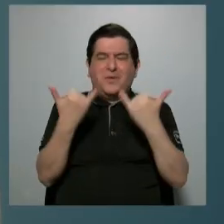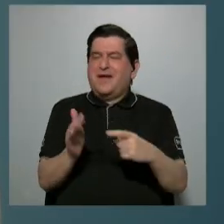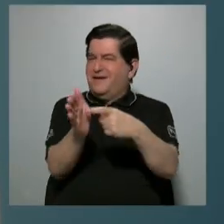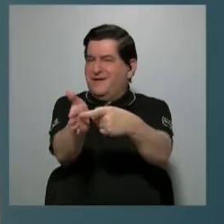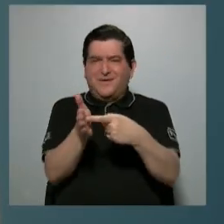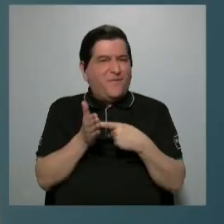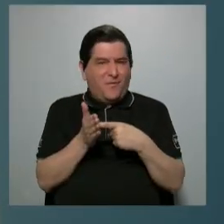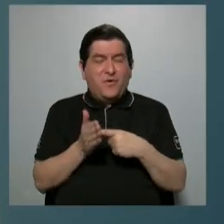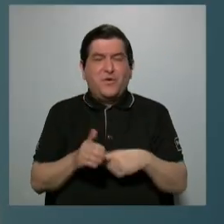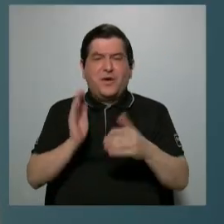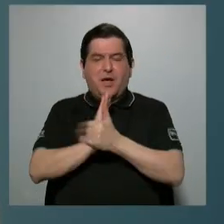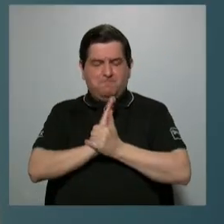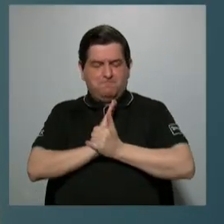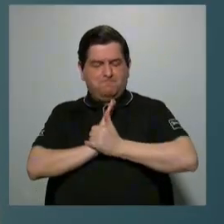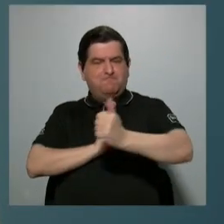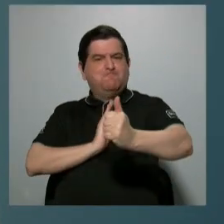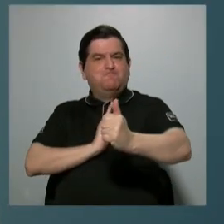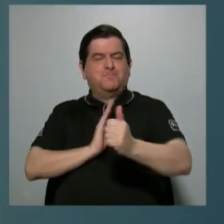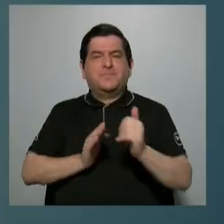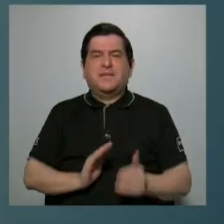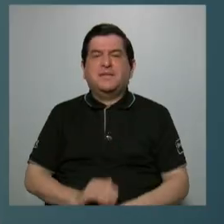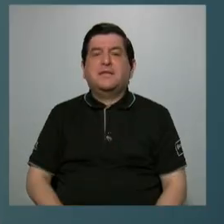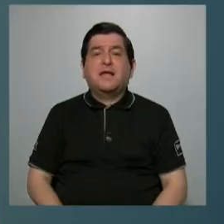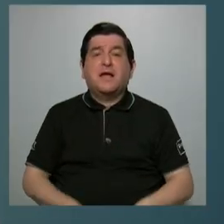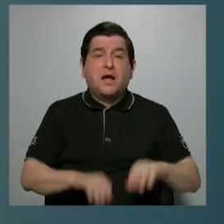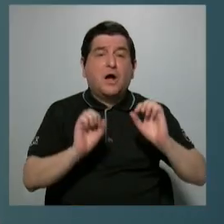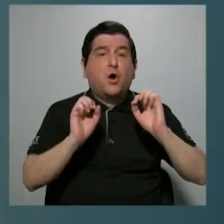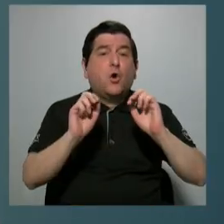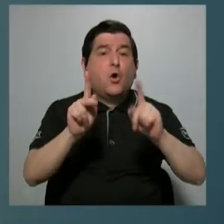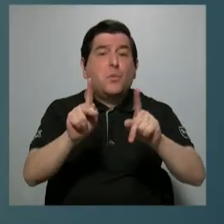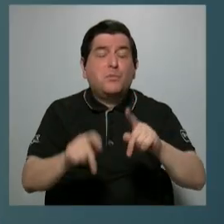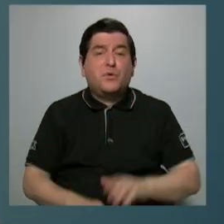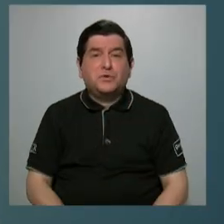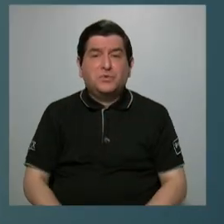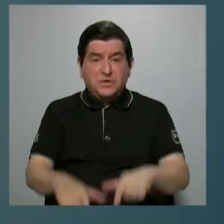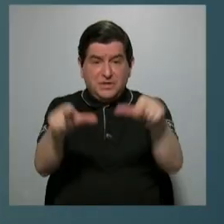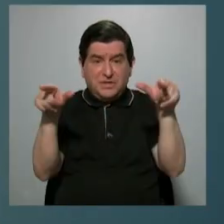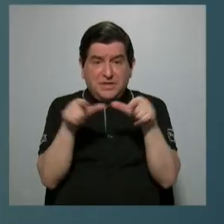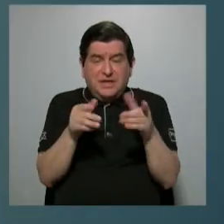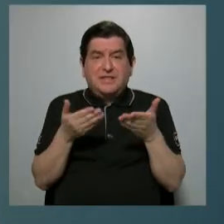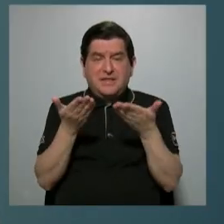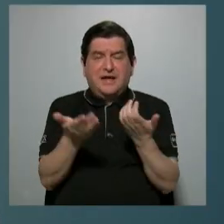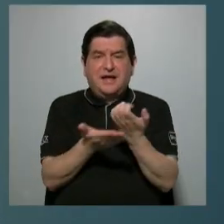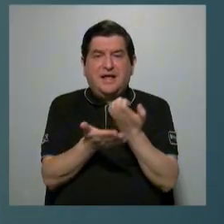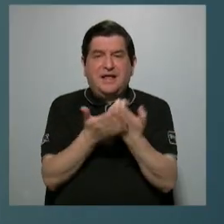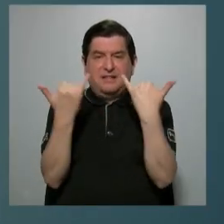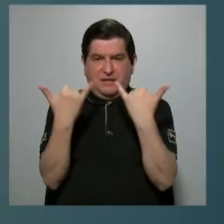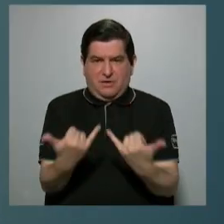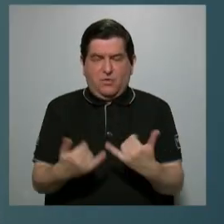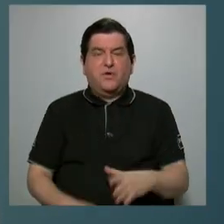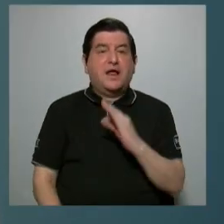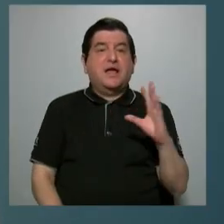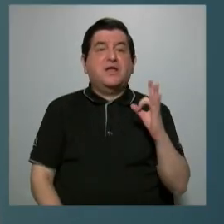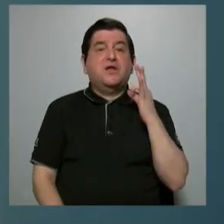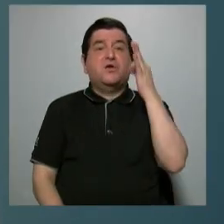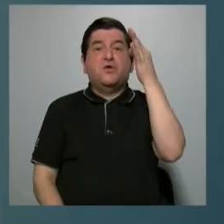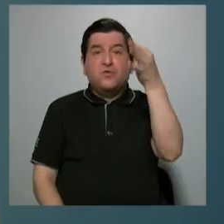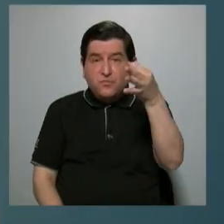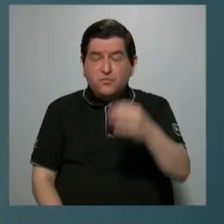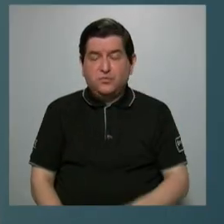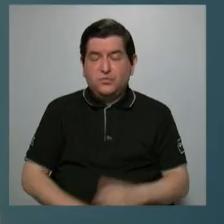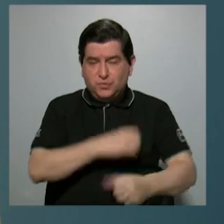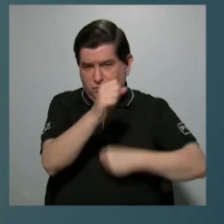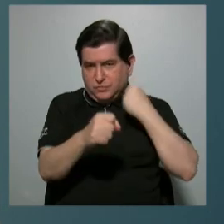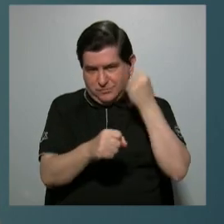para potenciar, ¿verdad?, las capacidades y las oportunidades que ese territorio genera en la economía actual y en los próximos